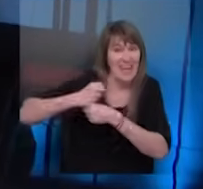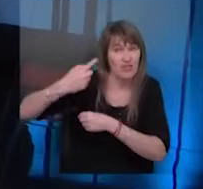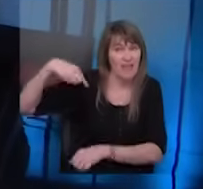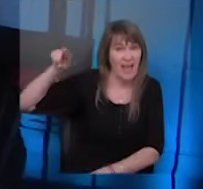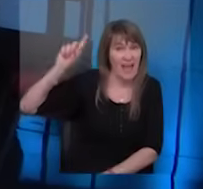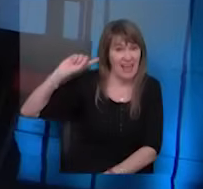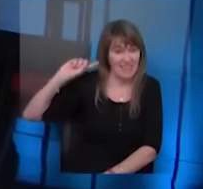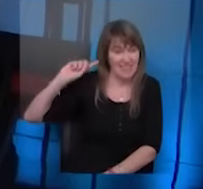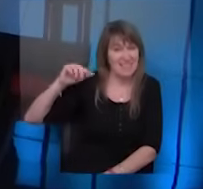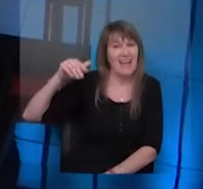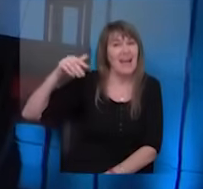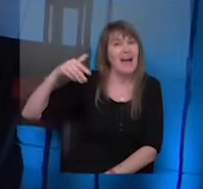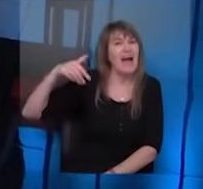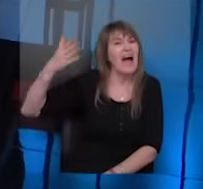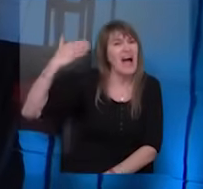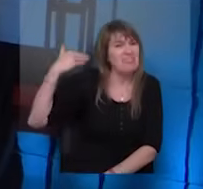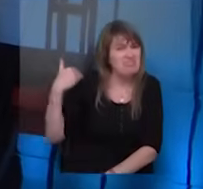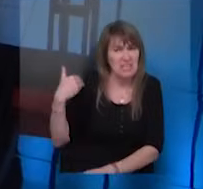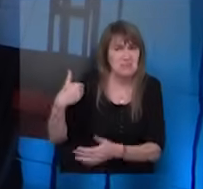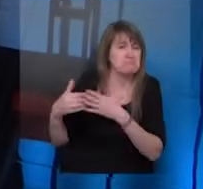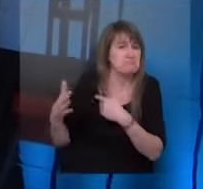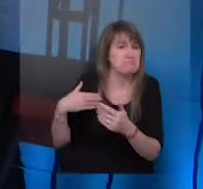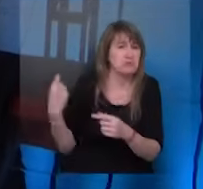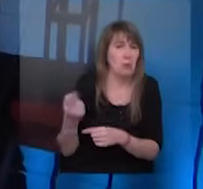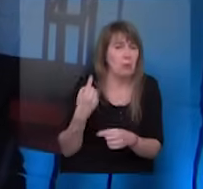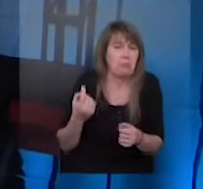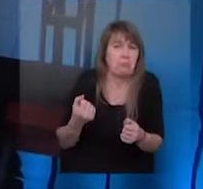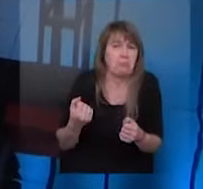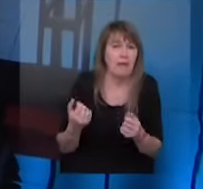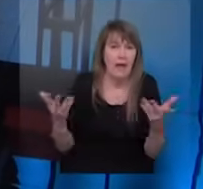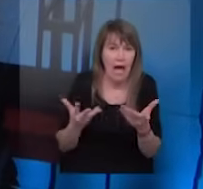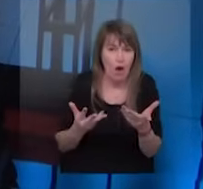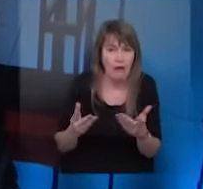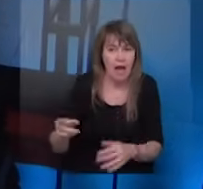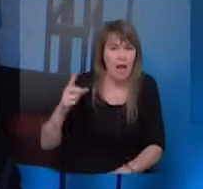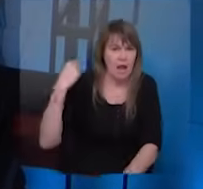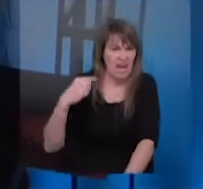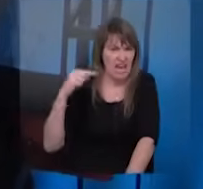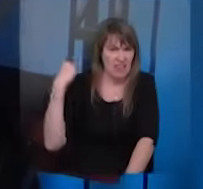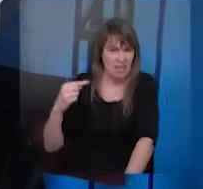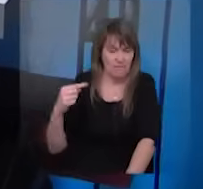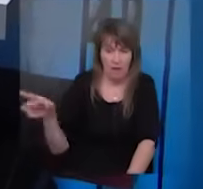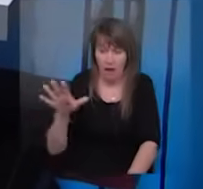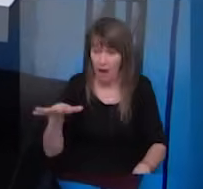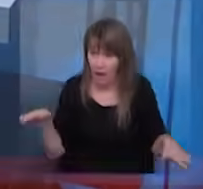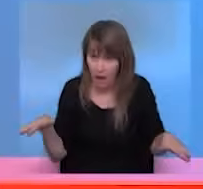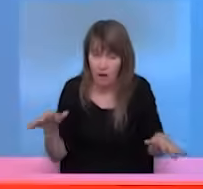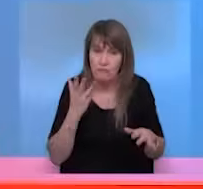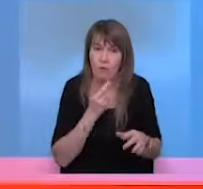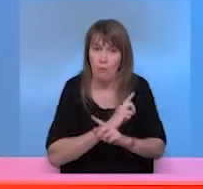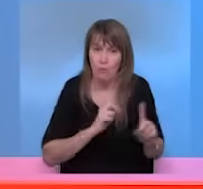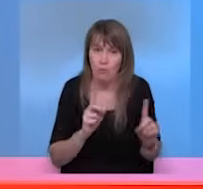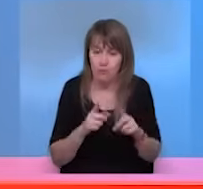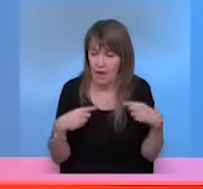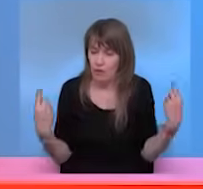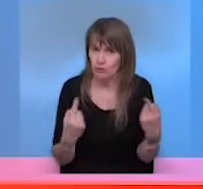negativa por lo menos de parte de la ciudadanía este de parte de otros actores políticos cosas